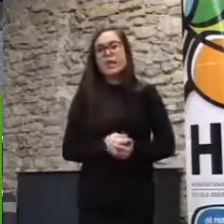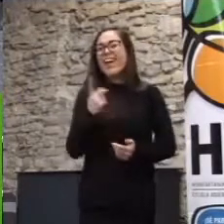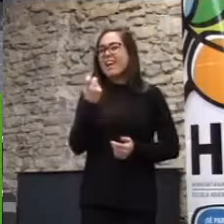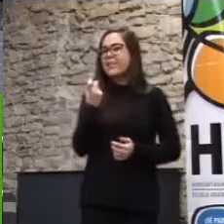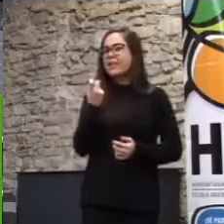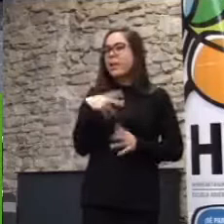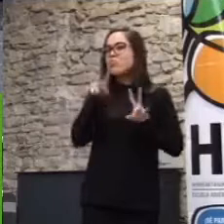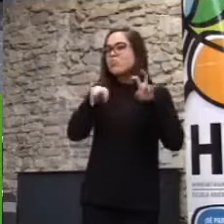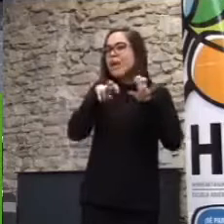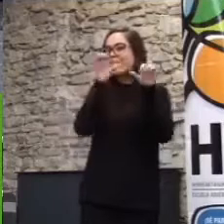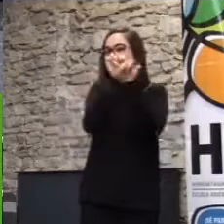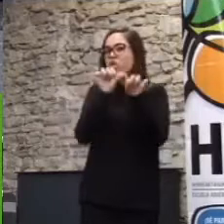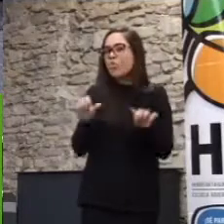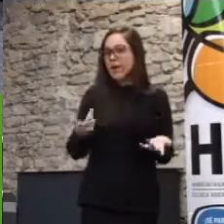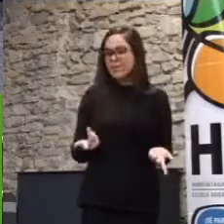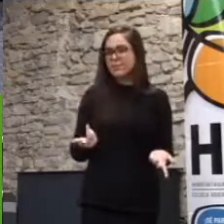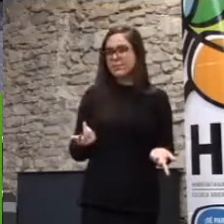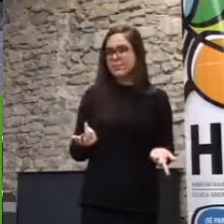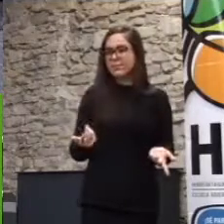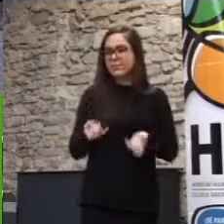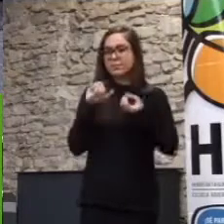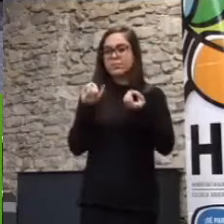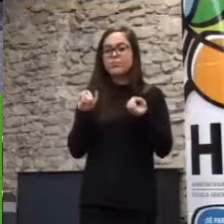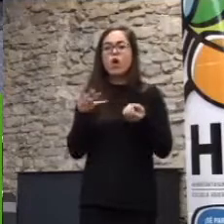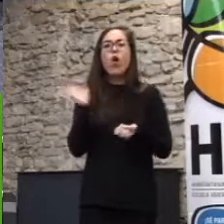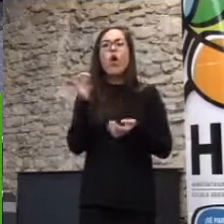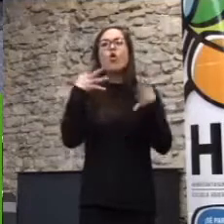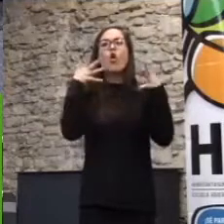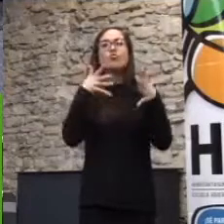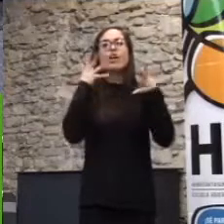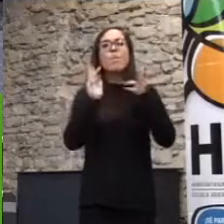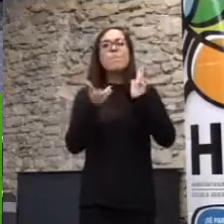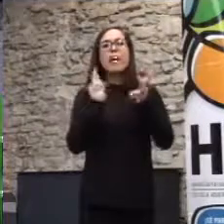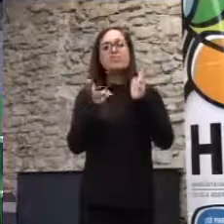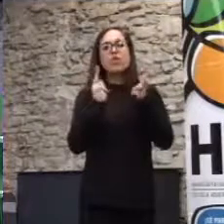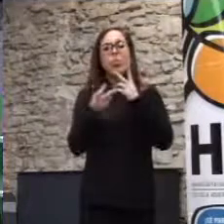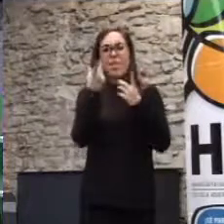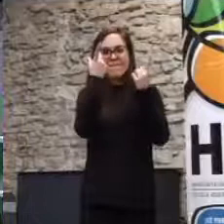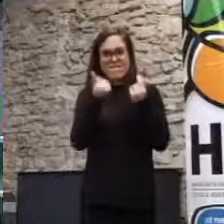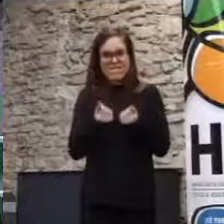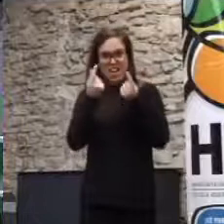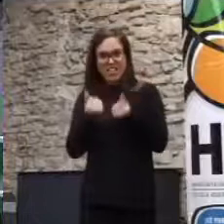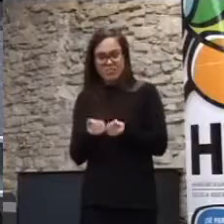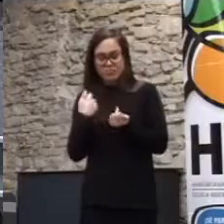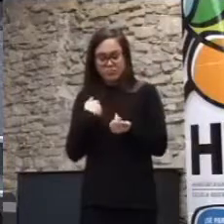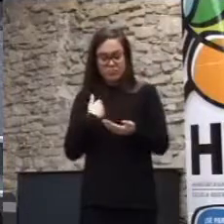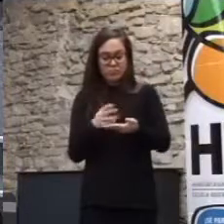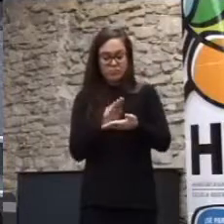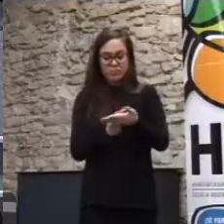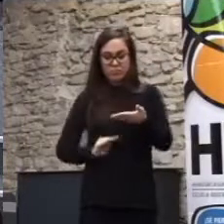Es difícil, ¿eh? Sí. Es difícil. Yo entiendo que Consejo Vasco de Finanzas. ¿Cómo explicas un Consejo Vasco de Finanzas? Mi primera crónica escrita en el